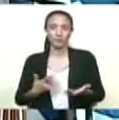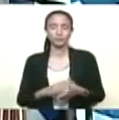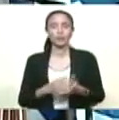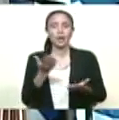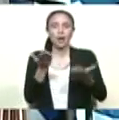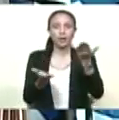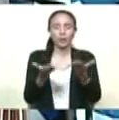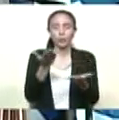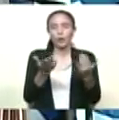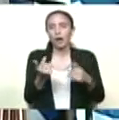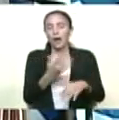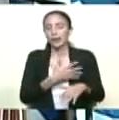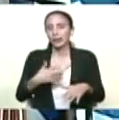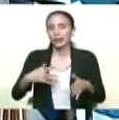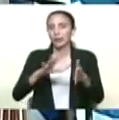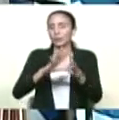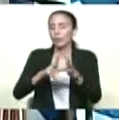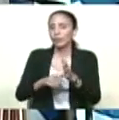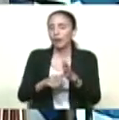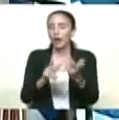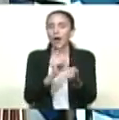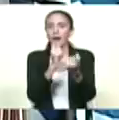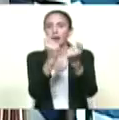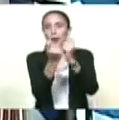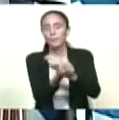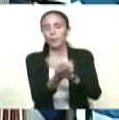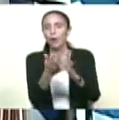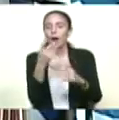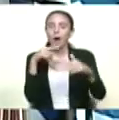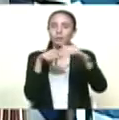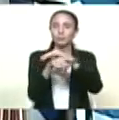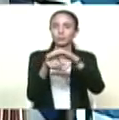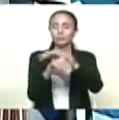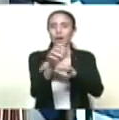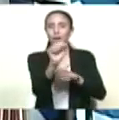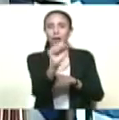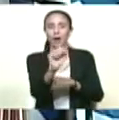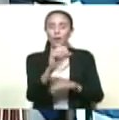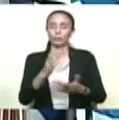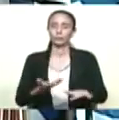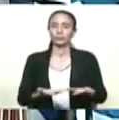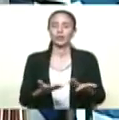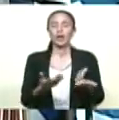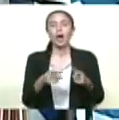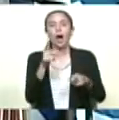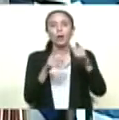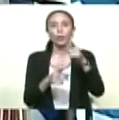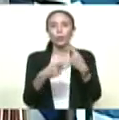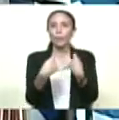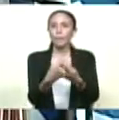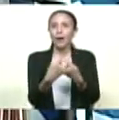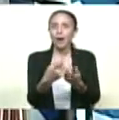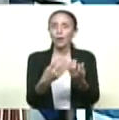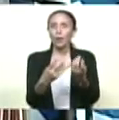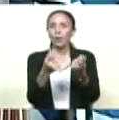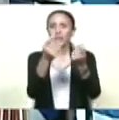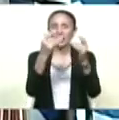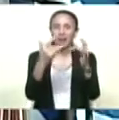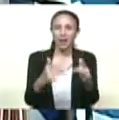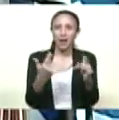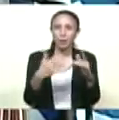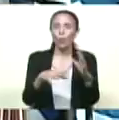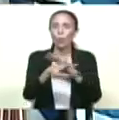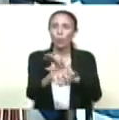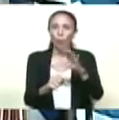delincuentes que trafican con un carro sobre precios en compras de bariven tres detenidos entre ellos